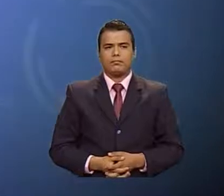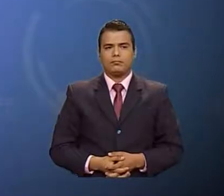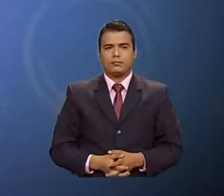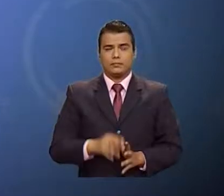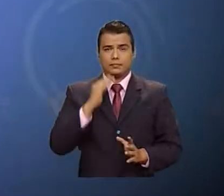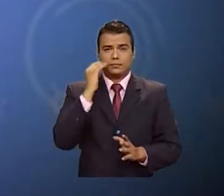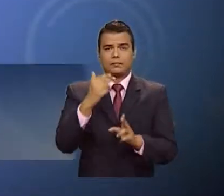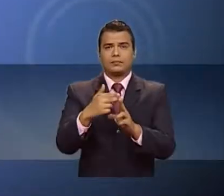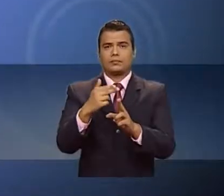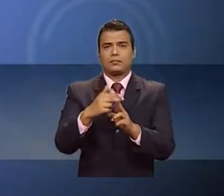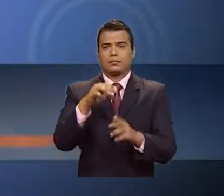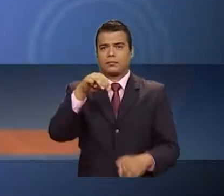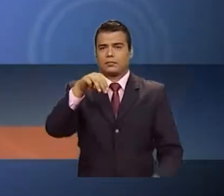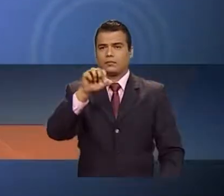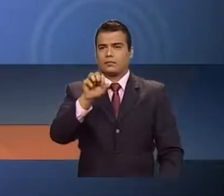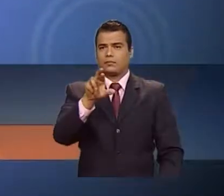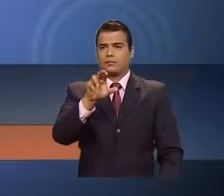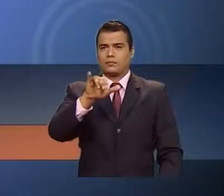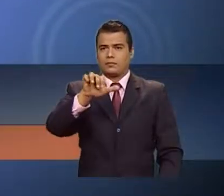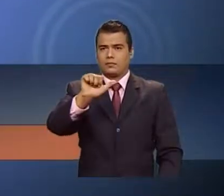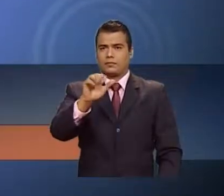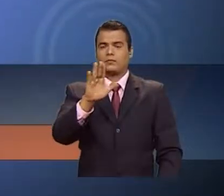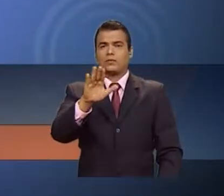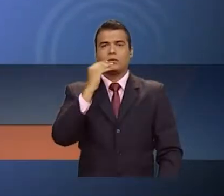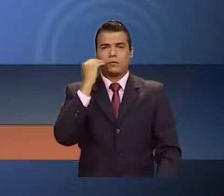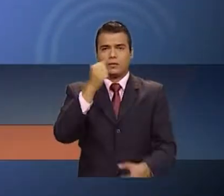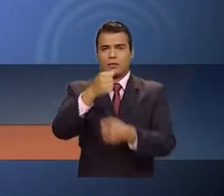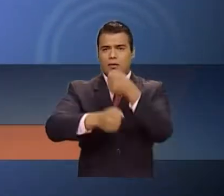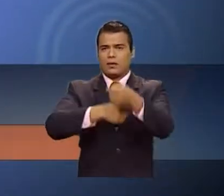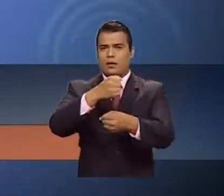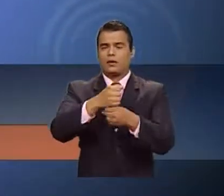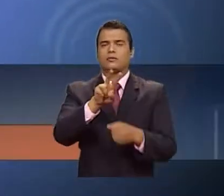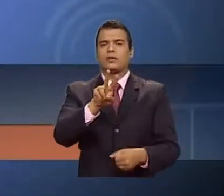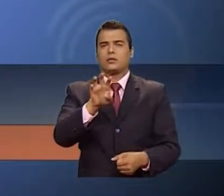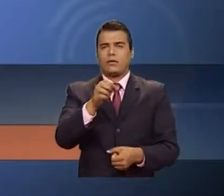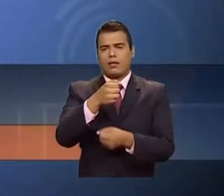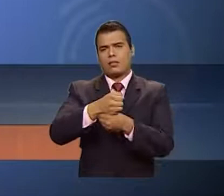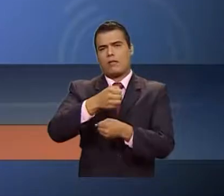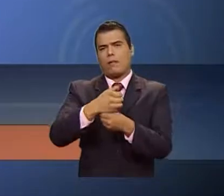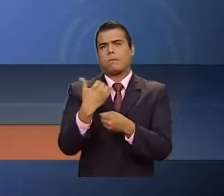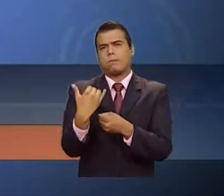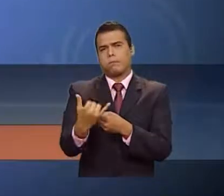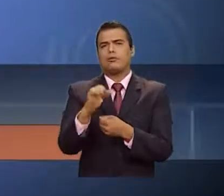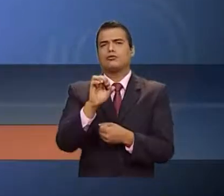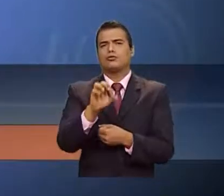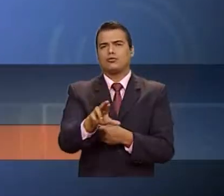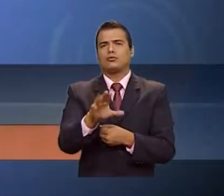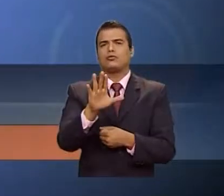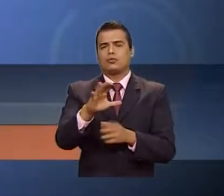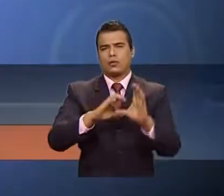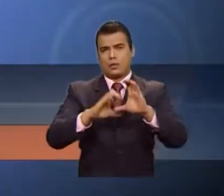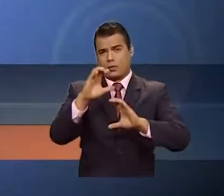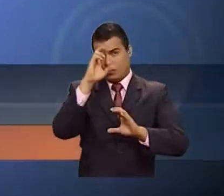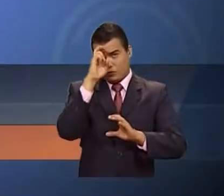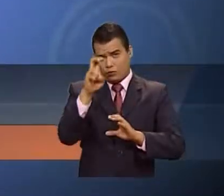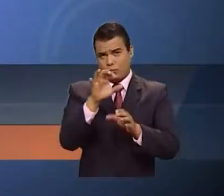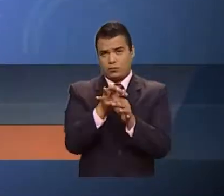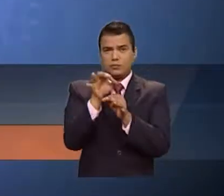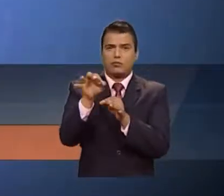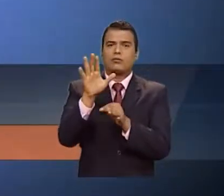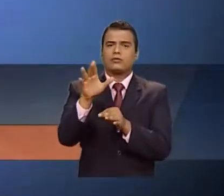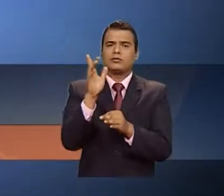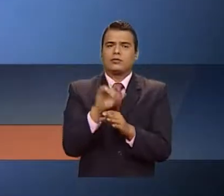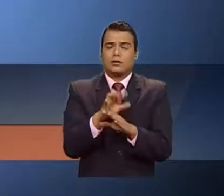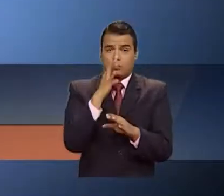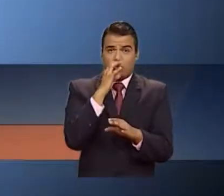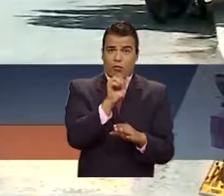la joven identificada como maría victoria cabra de 29 años se encontraba en su sitio de trabajo en el sur de puerto tejada cuando quedó en medio de la persecución